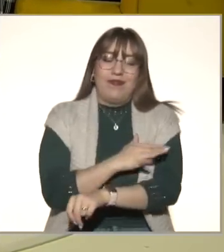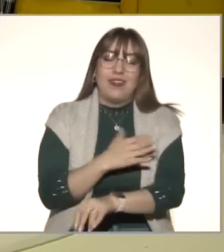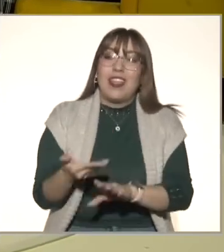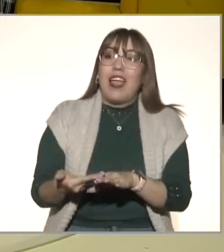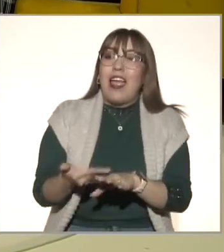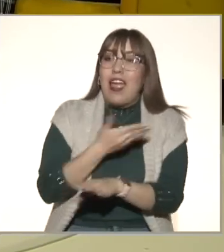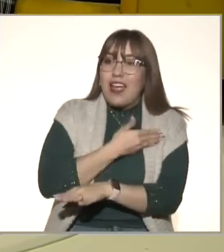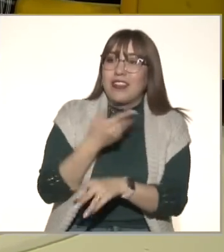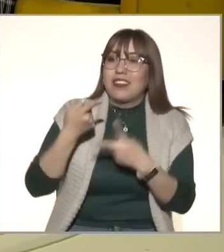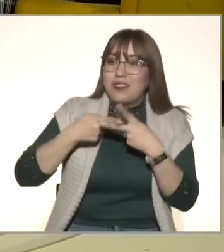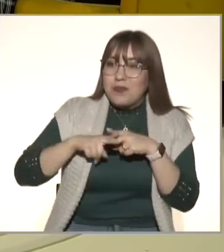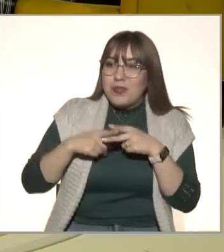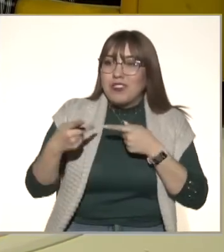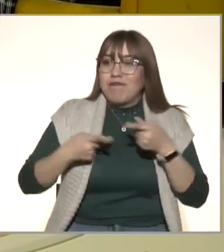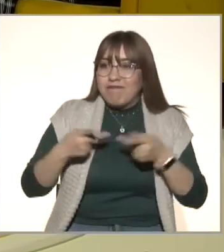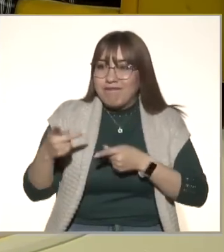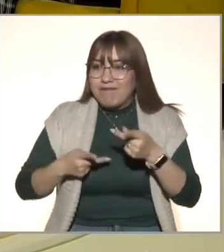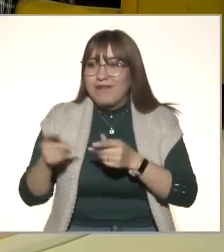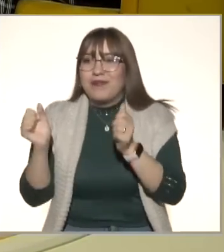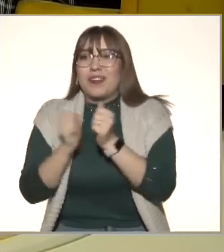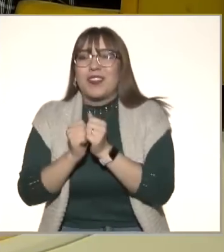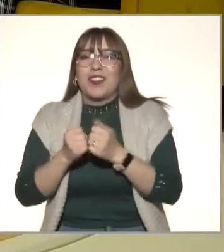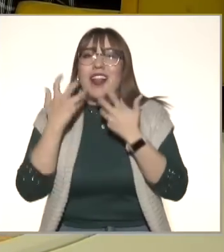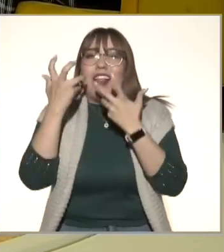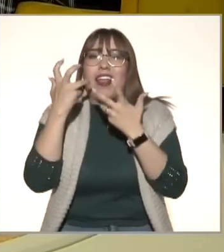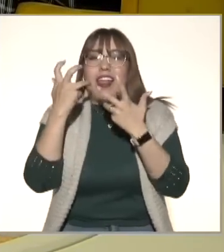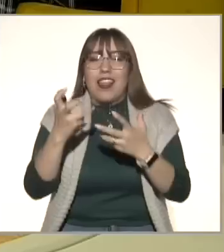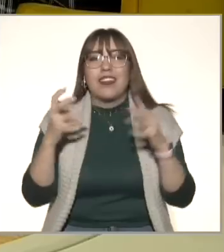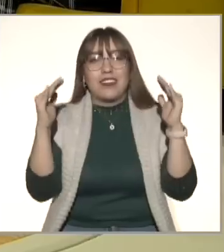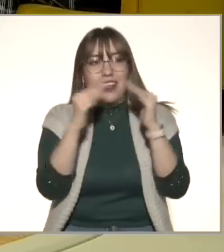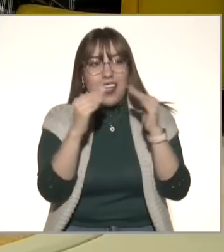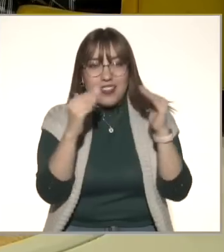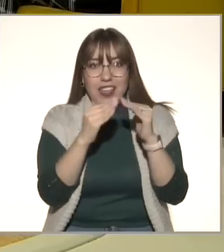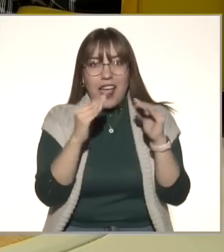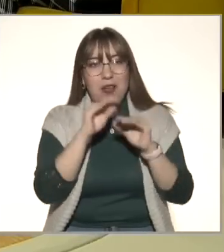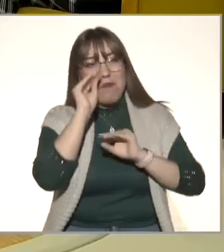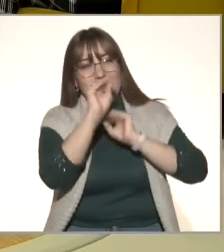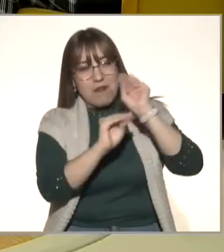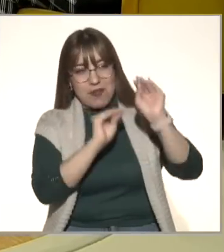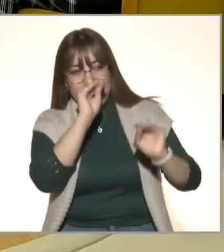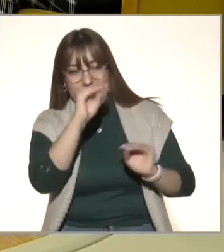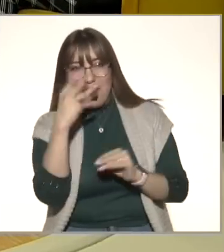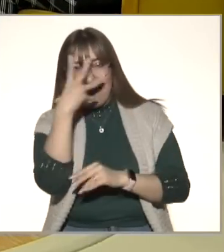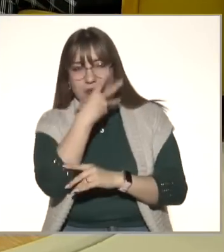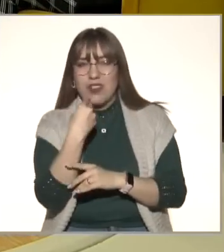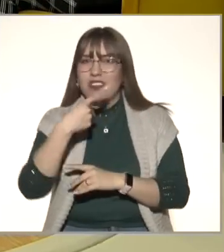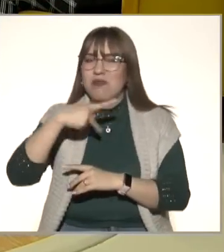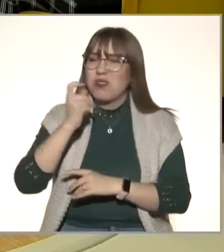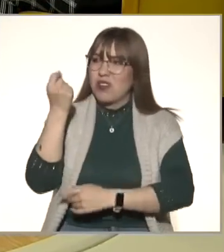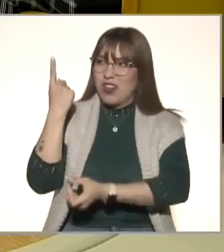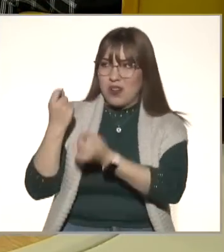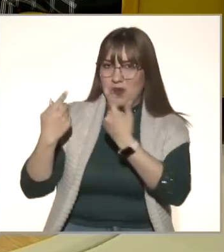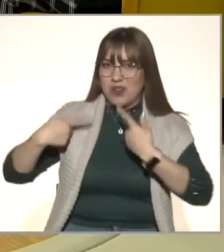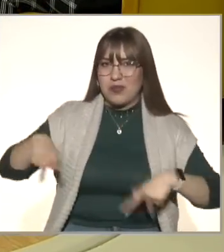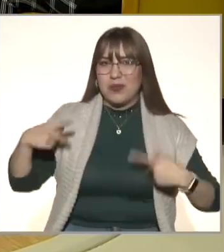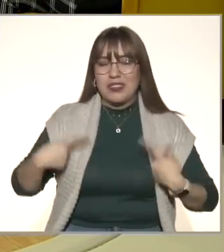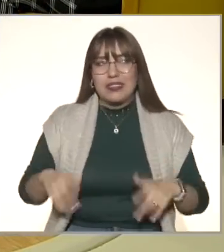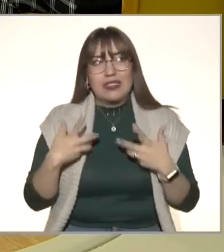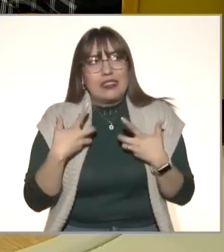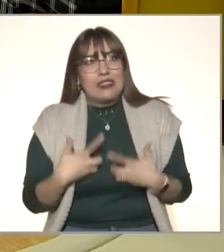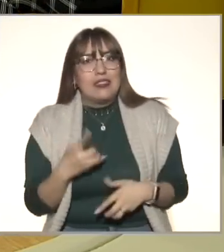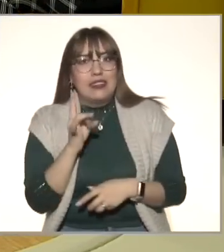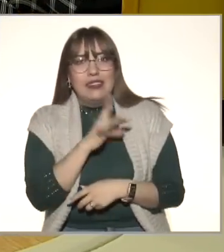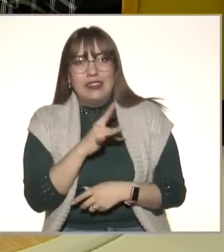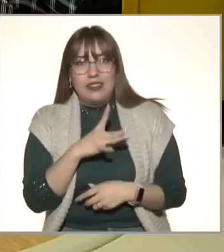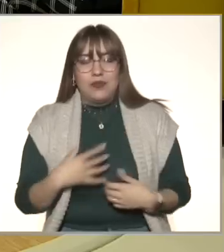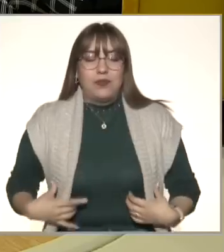antelación, con mucho deseo, adornamos la casa, pensamos que vamos a preparar, pero a la vez a muchas personas también es una fecha que les asusta,